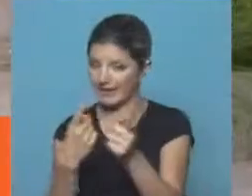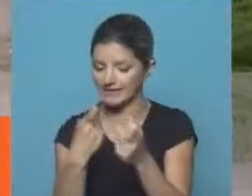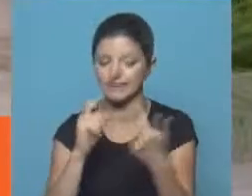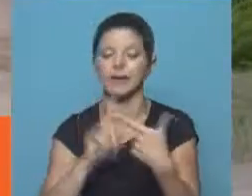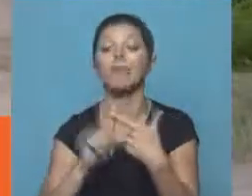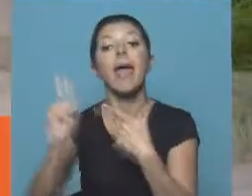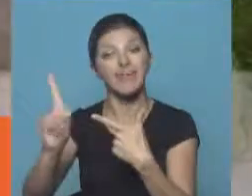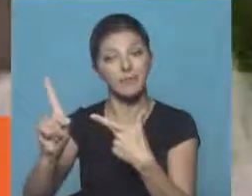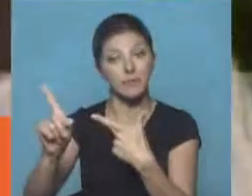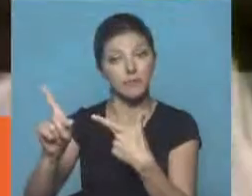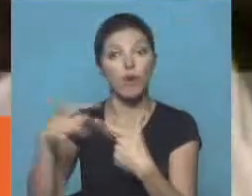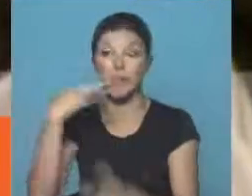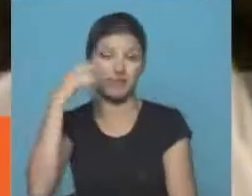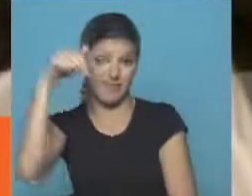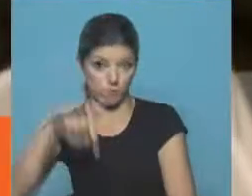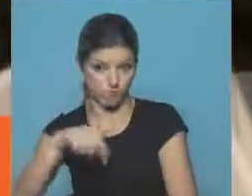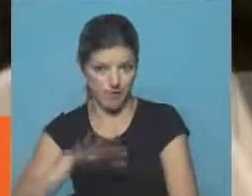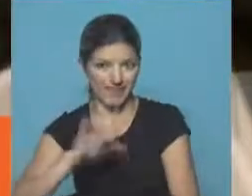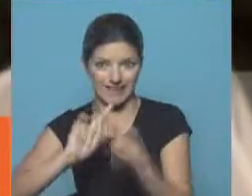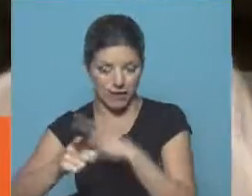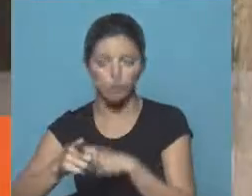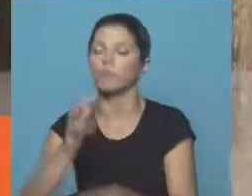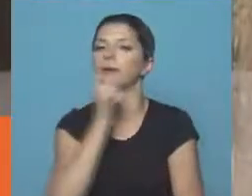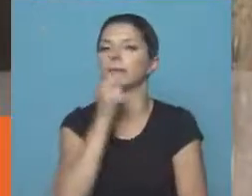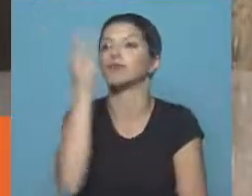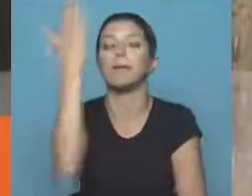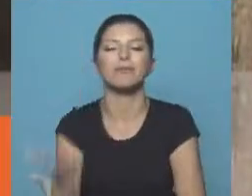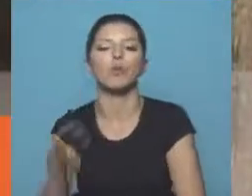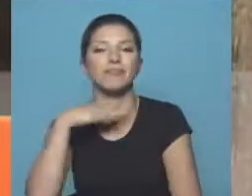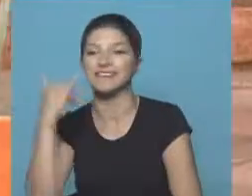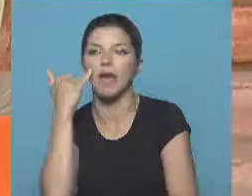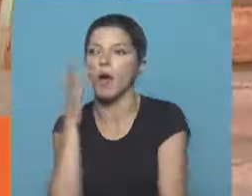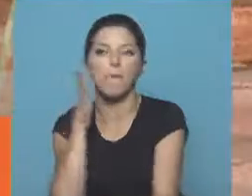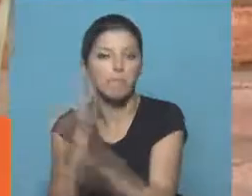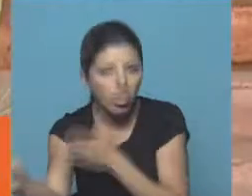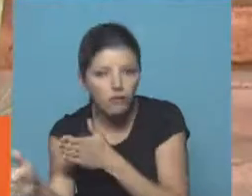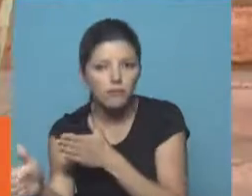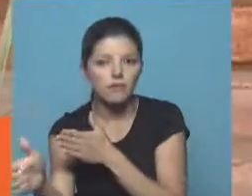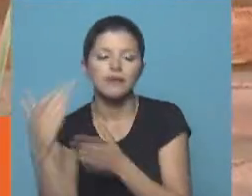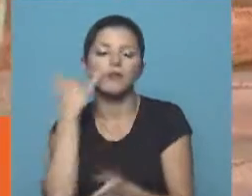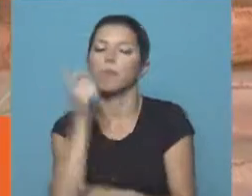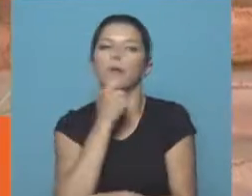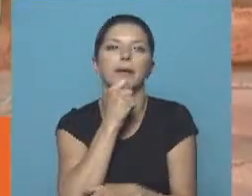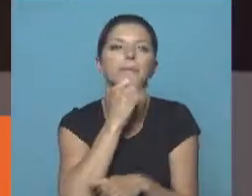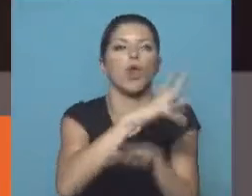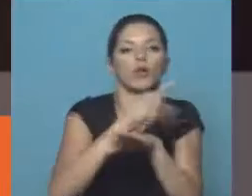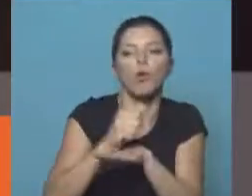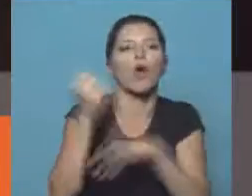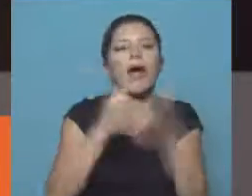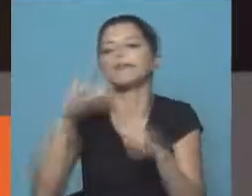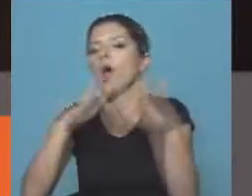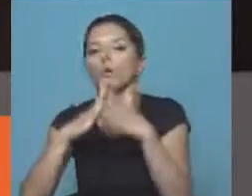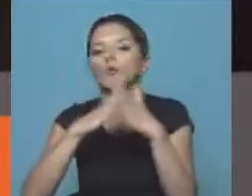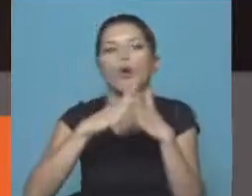agresión tiene que ser actual si el delincuente ya se escapó ya me robó mi casa me robó mi auto